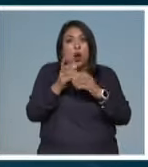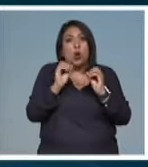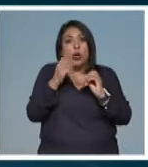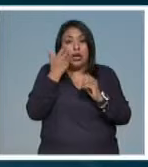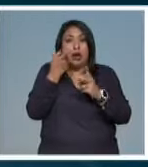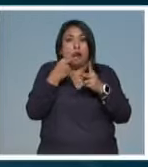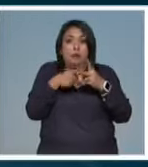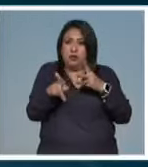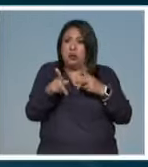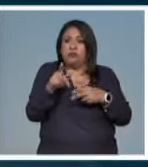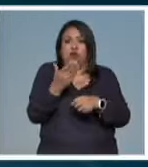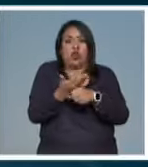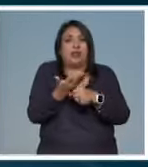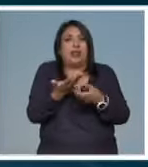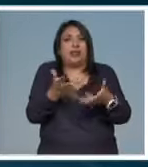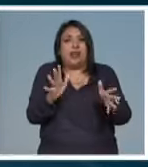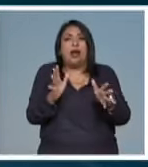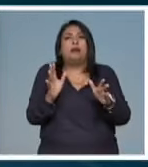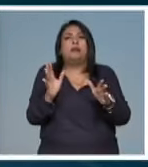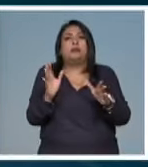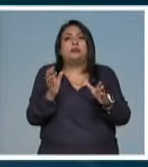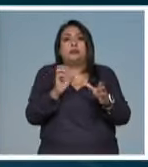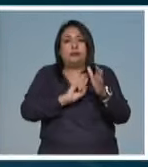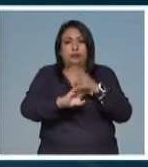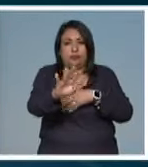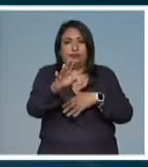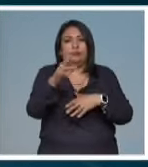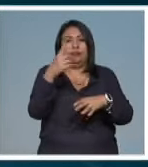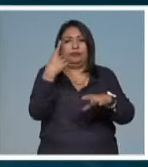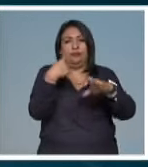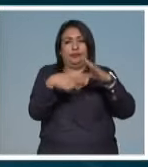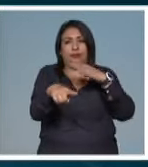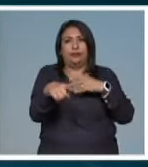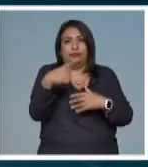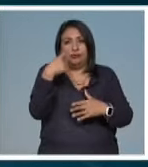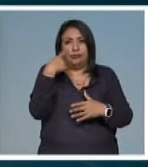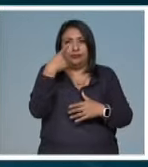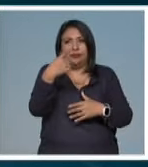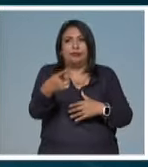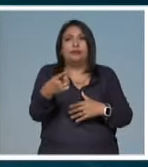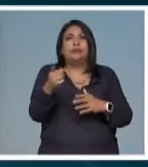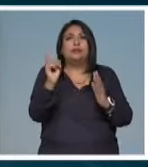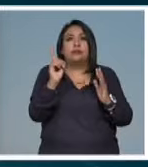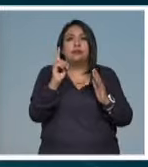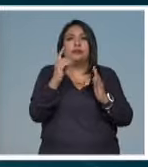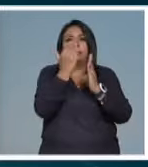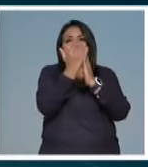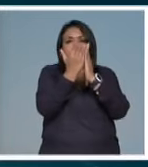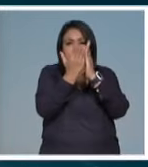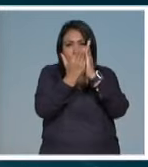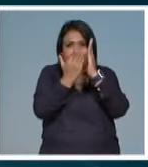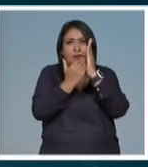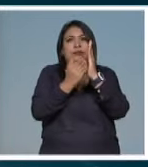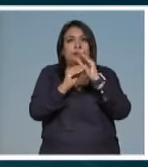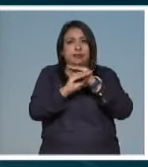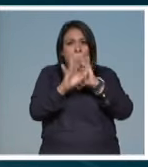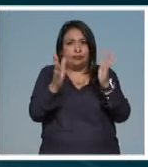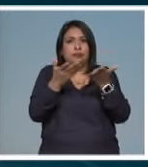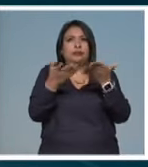hacerlo, inmediatamente mándenlo a esta dirección, viendo anteriormente todas estas bases, teniéndolas muy muy